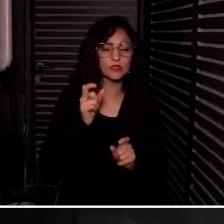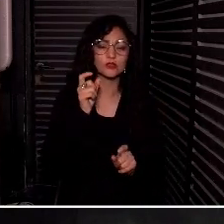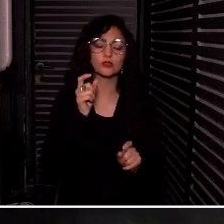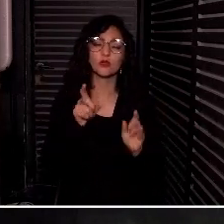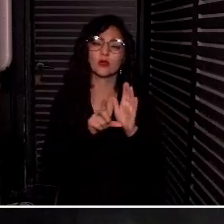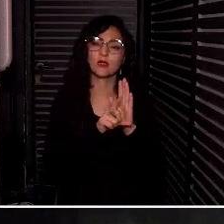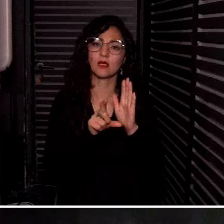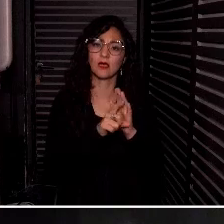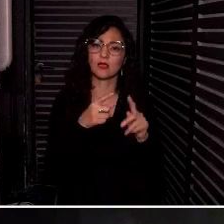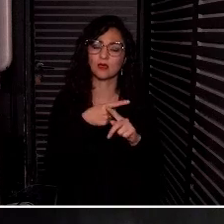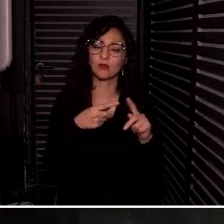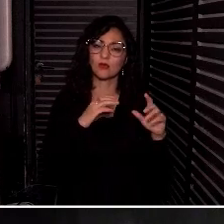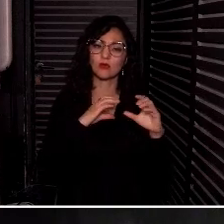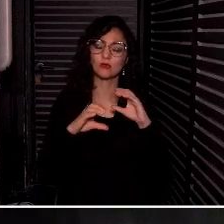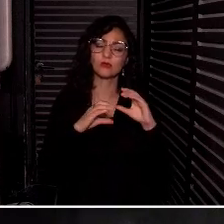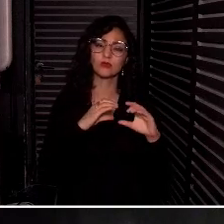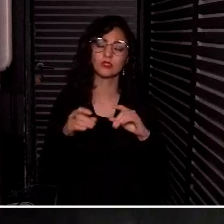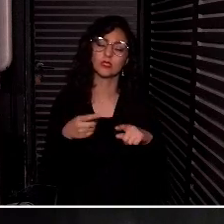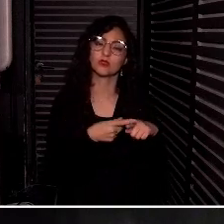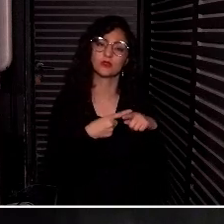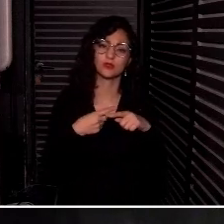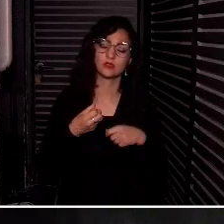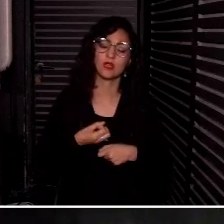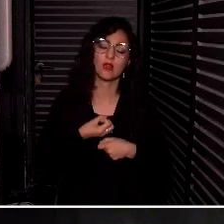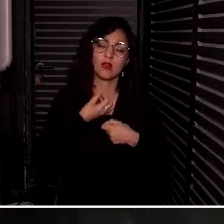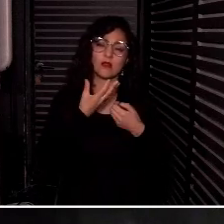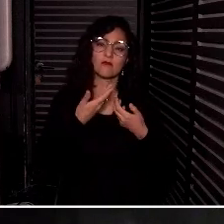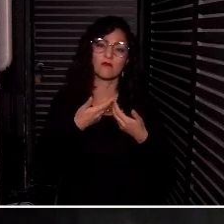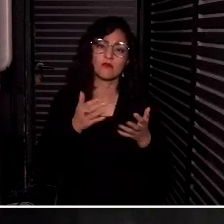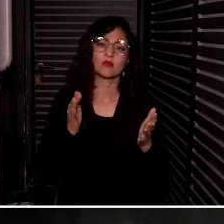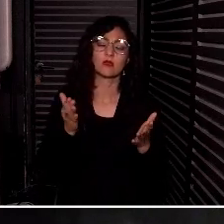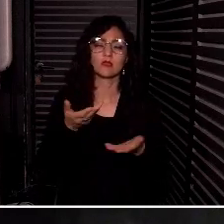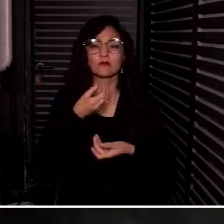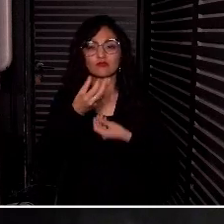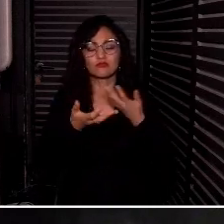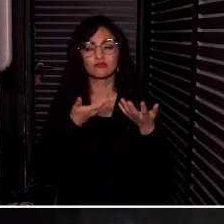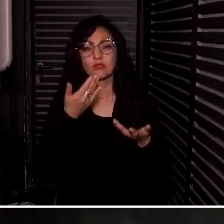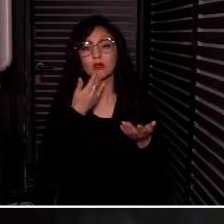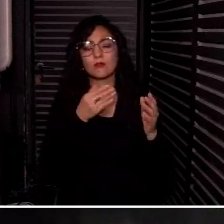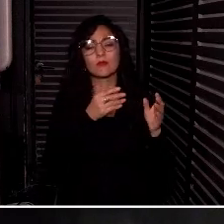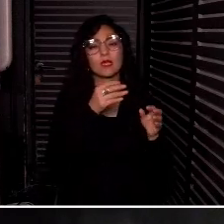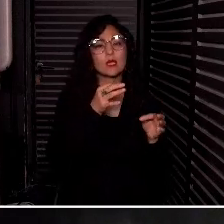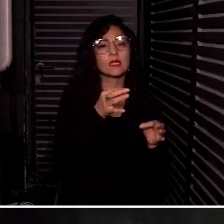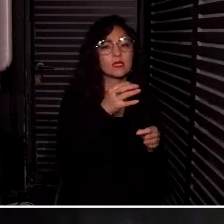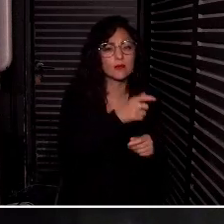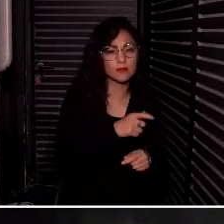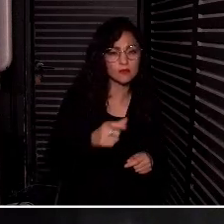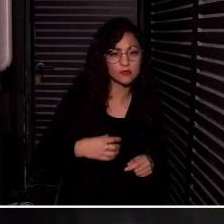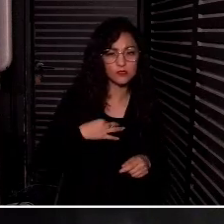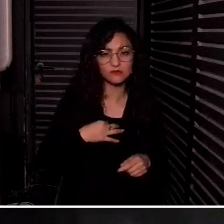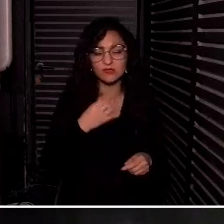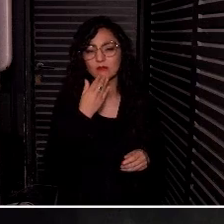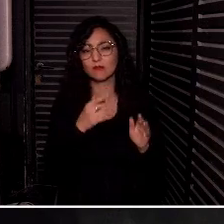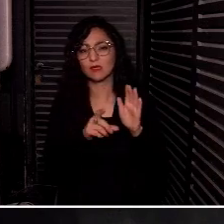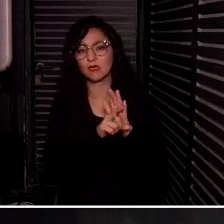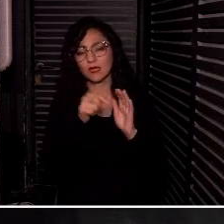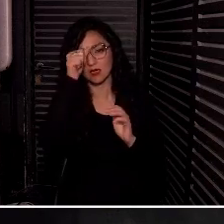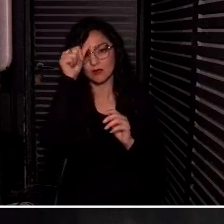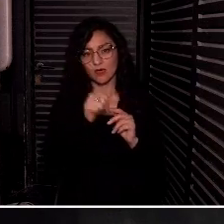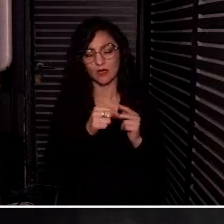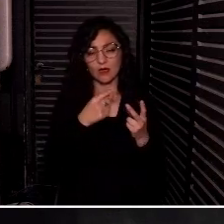de los medios de comunicación social libertad de expresión y protección civil y penal de las personas frente a la actividad de empresas